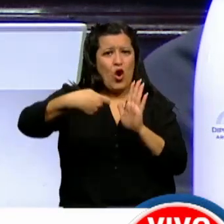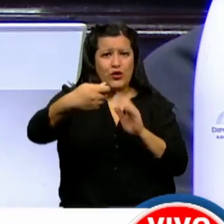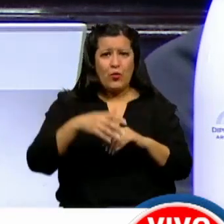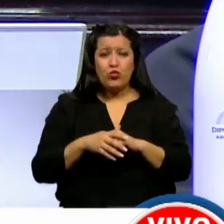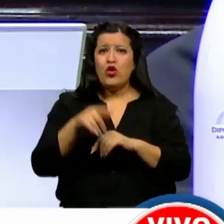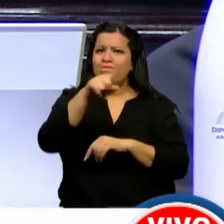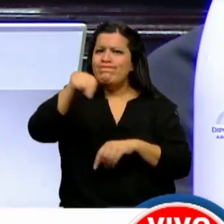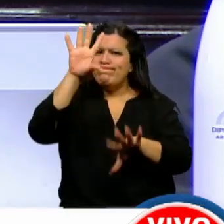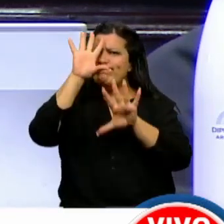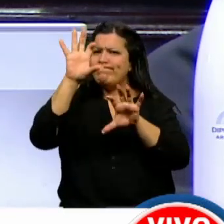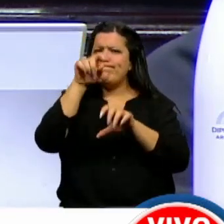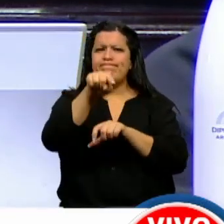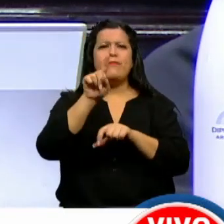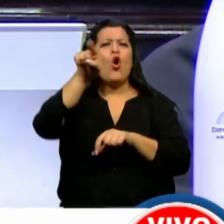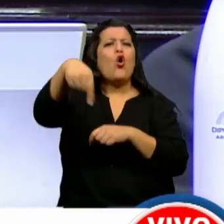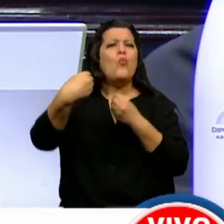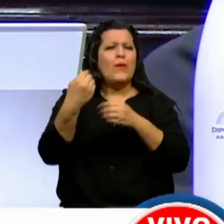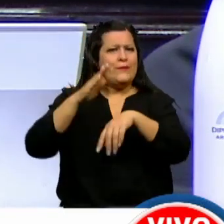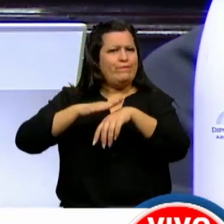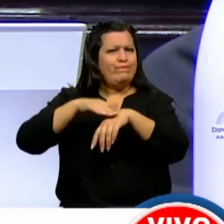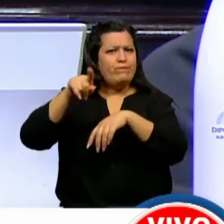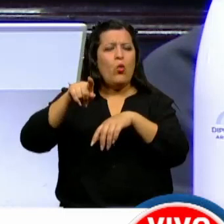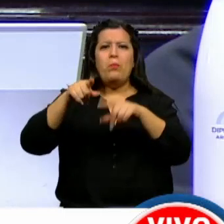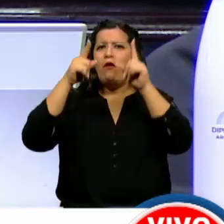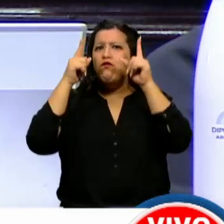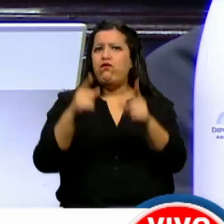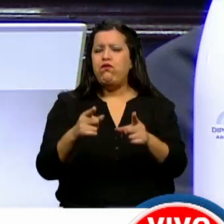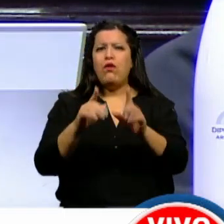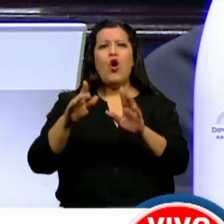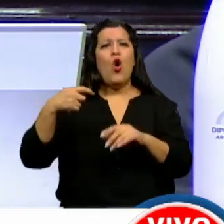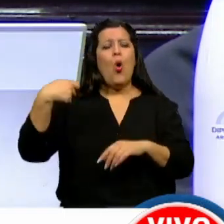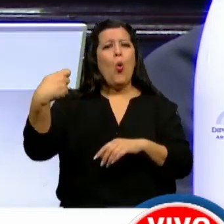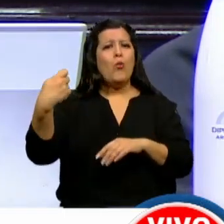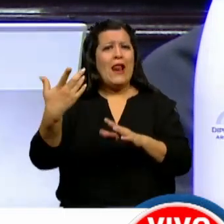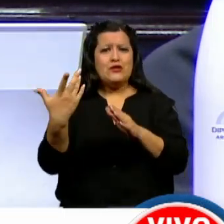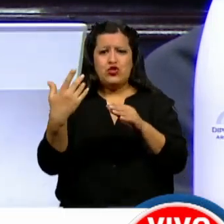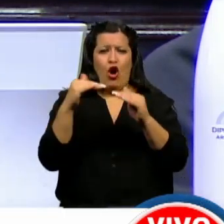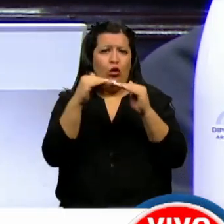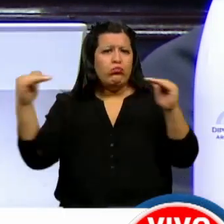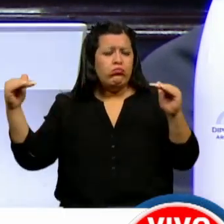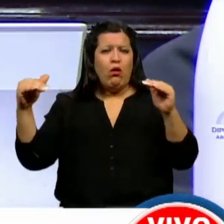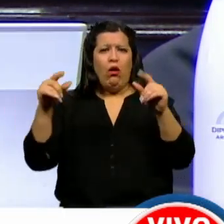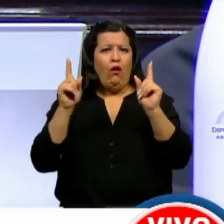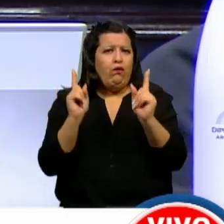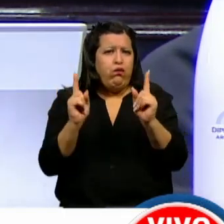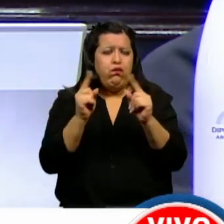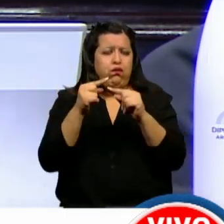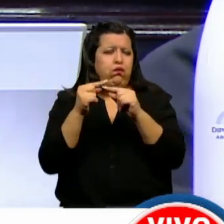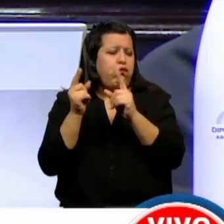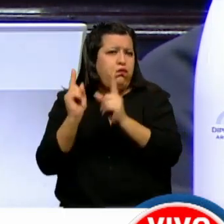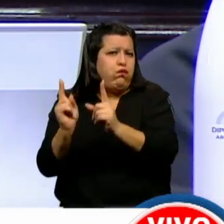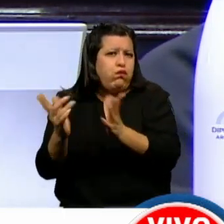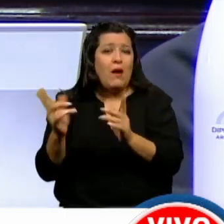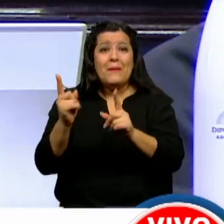esto, recordemos, fue consecuencia del congelamiento de las jubilaciones. ¿Qué tiene que ver el congelamiento de las jubilaciones decretado